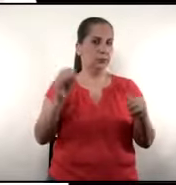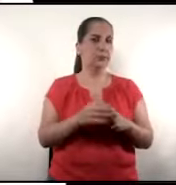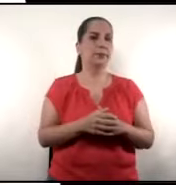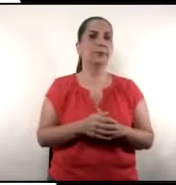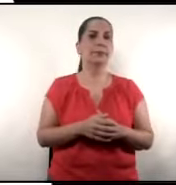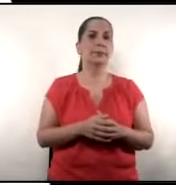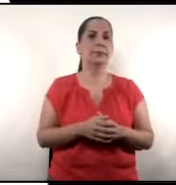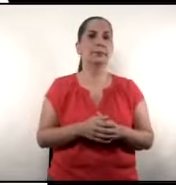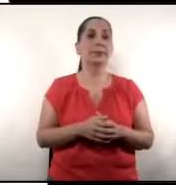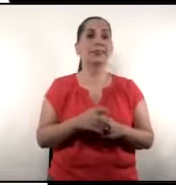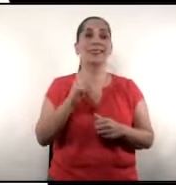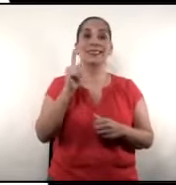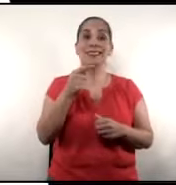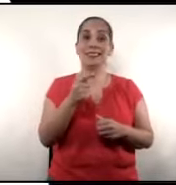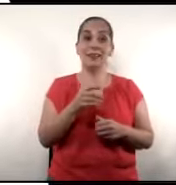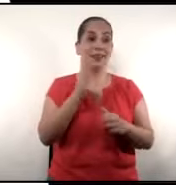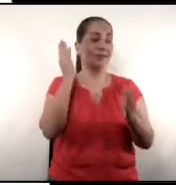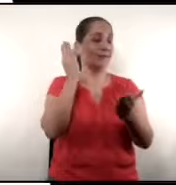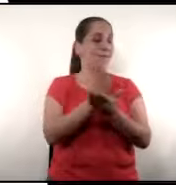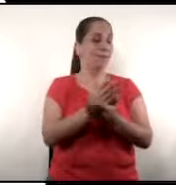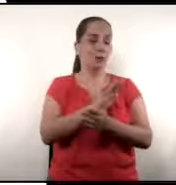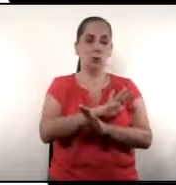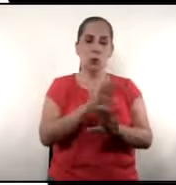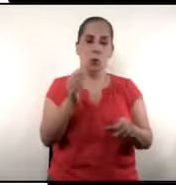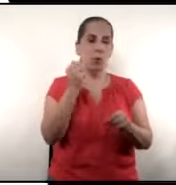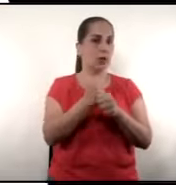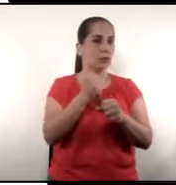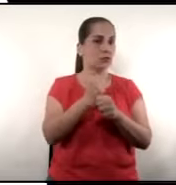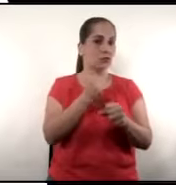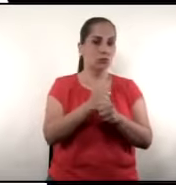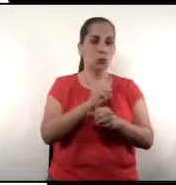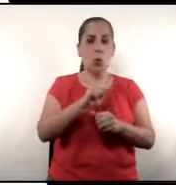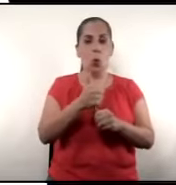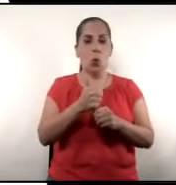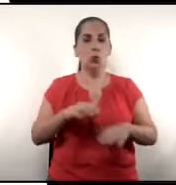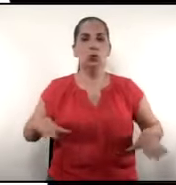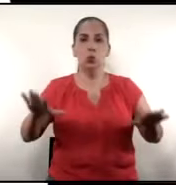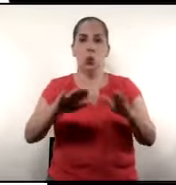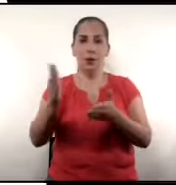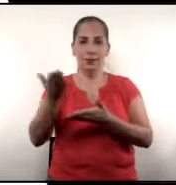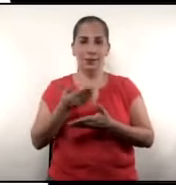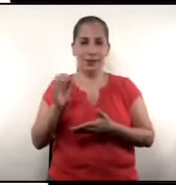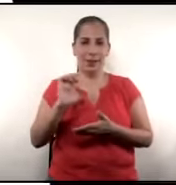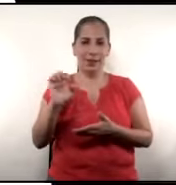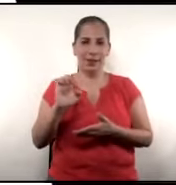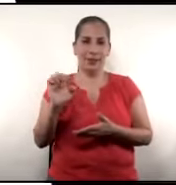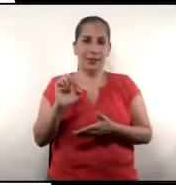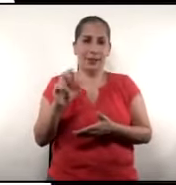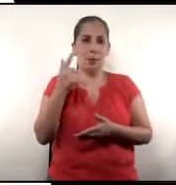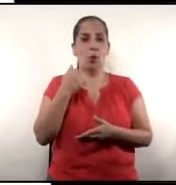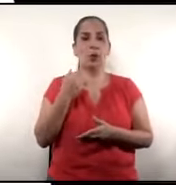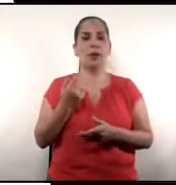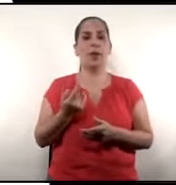sacar de operación plantas que ya están completamente depreciadas porque le bajan